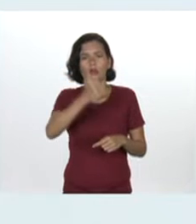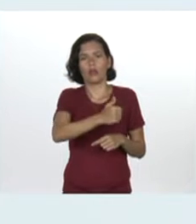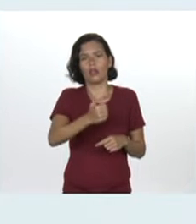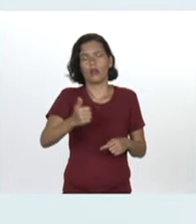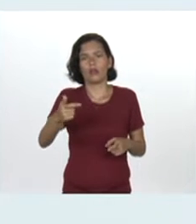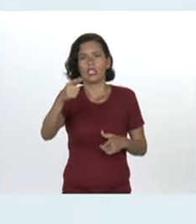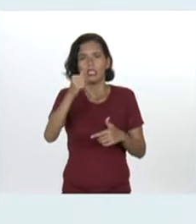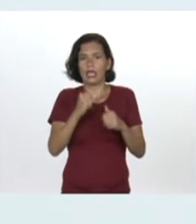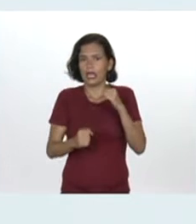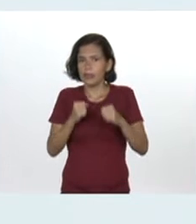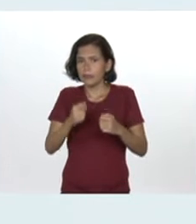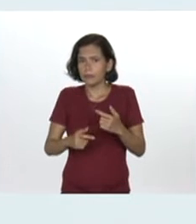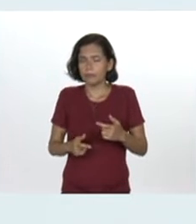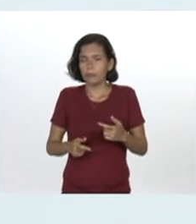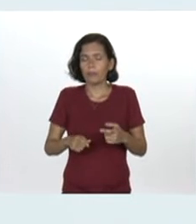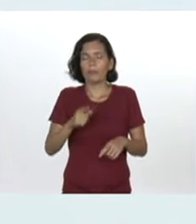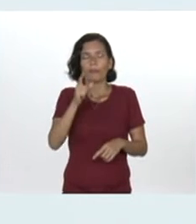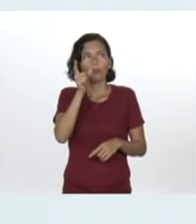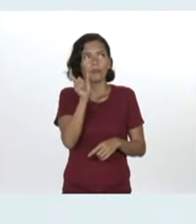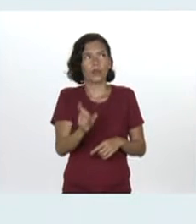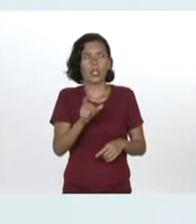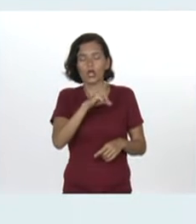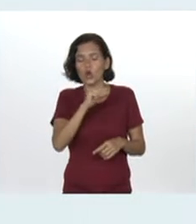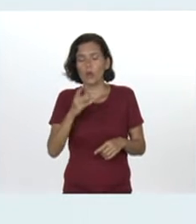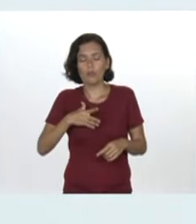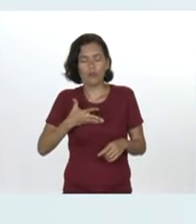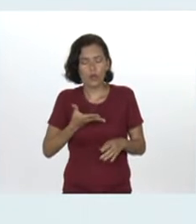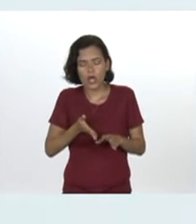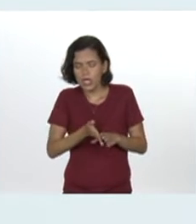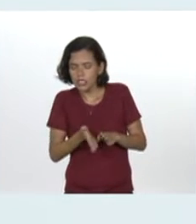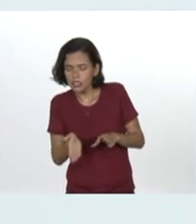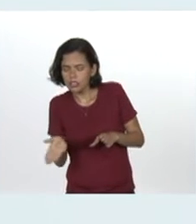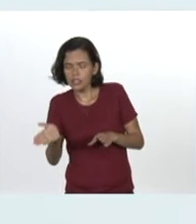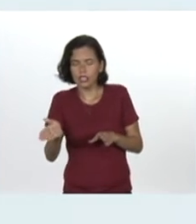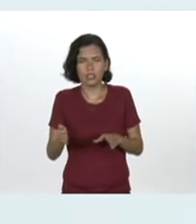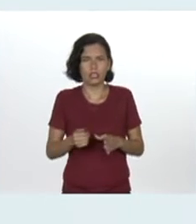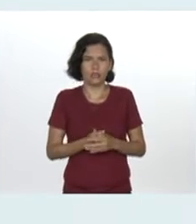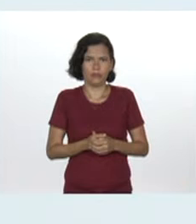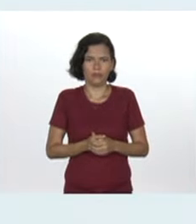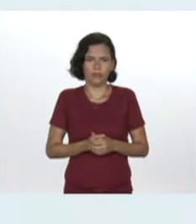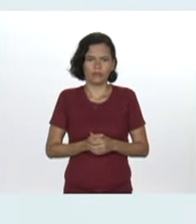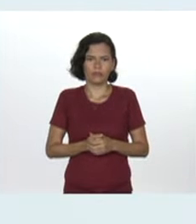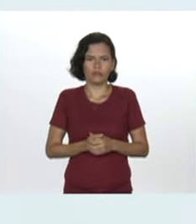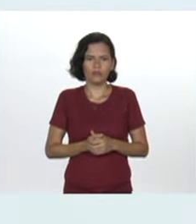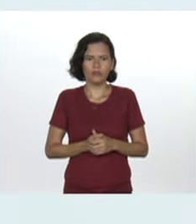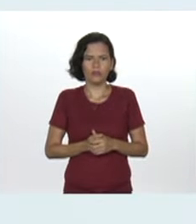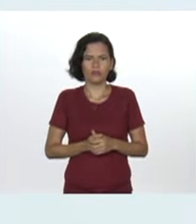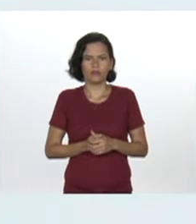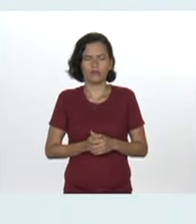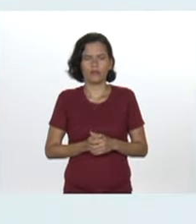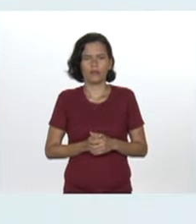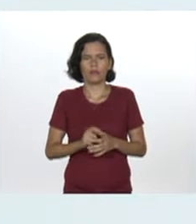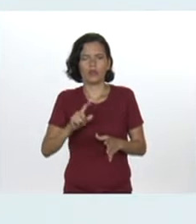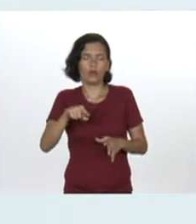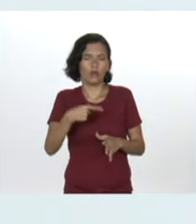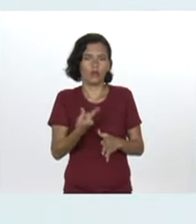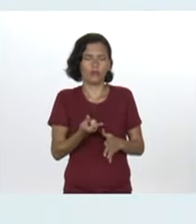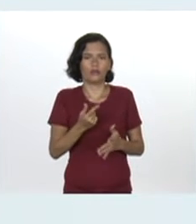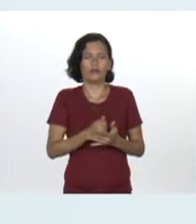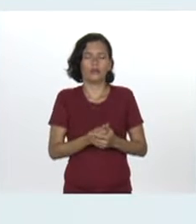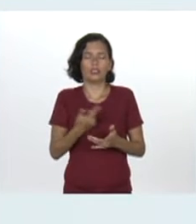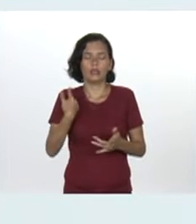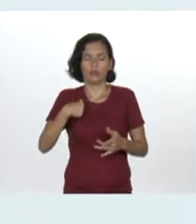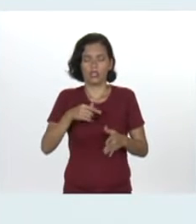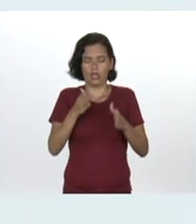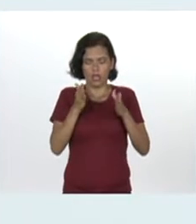el atleta no puede invadir el espacio del adversario, del rival, ¿ok? O del otro competidor. Nos